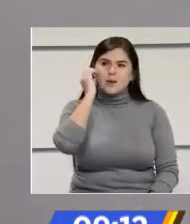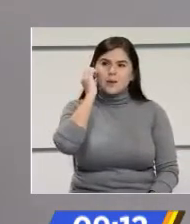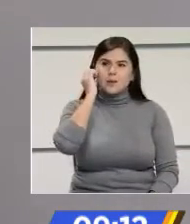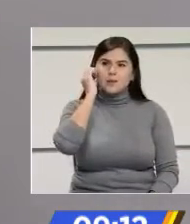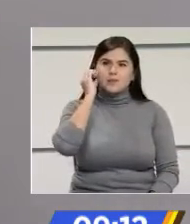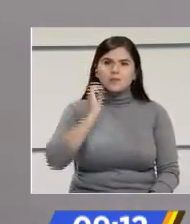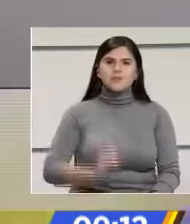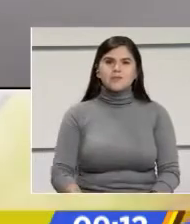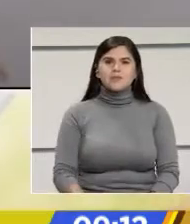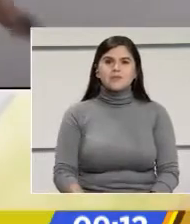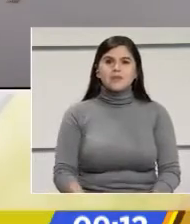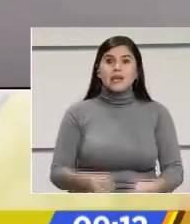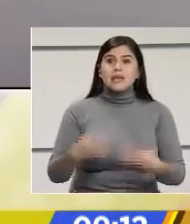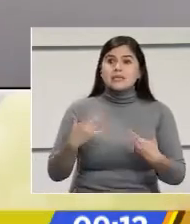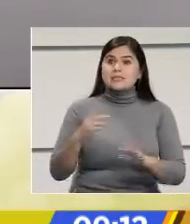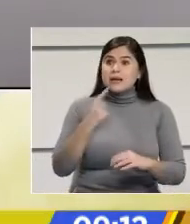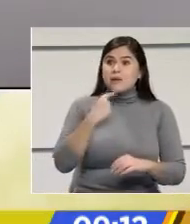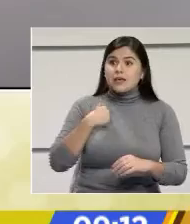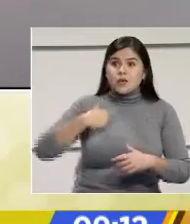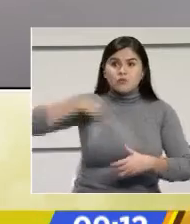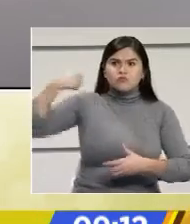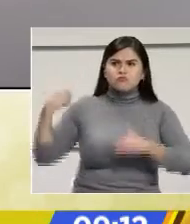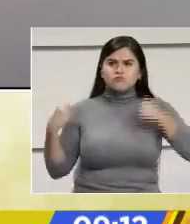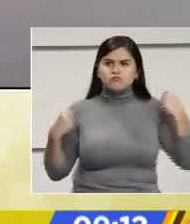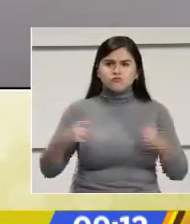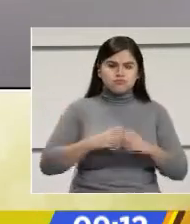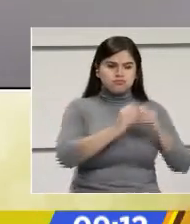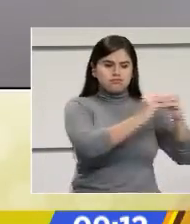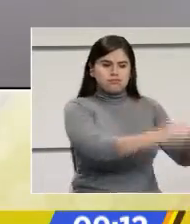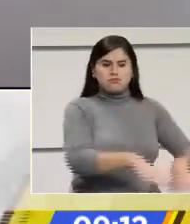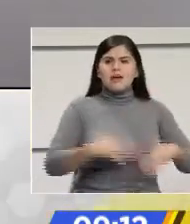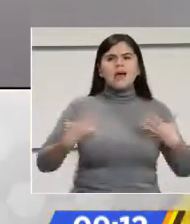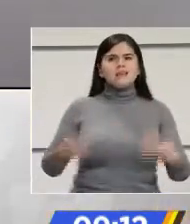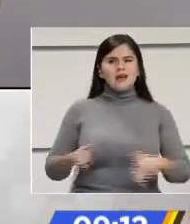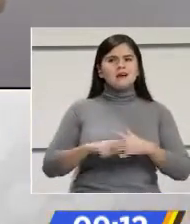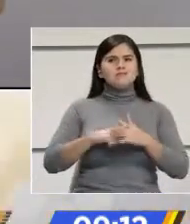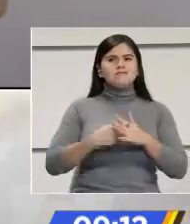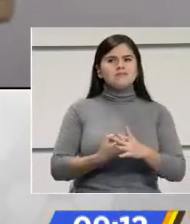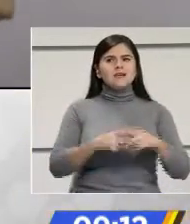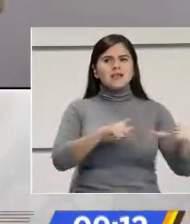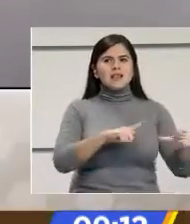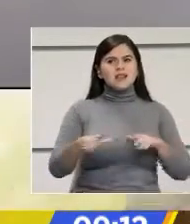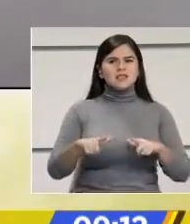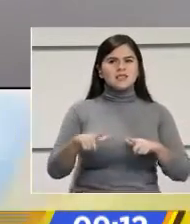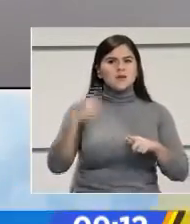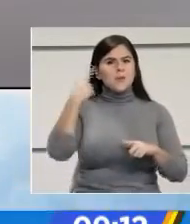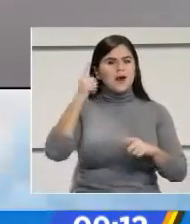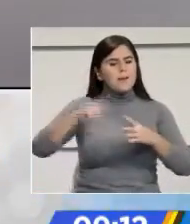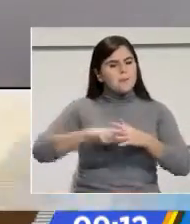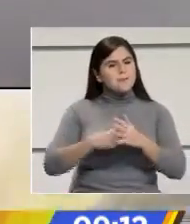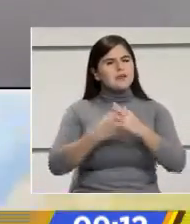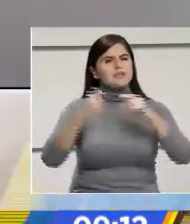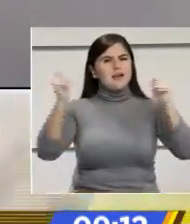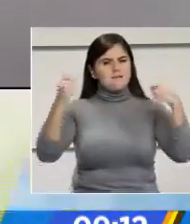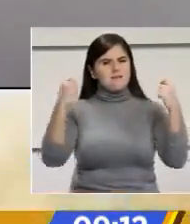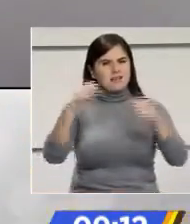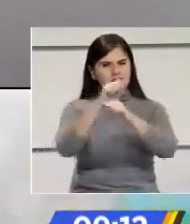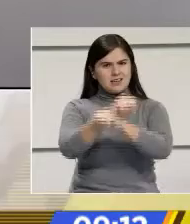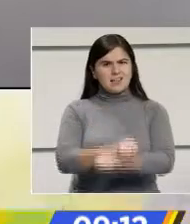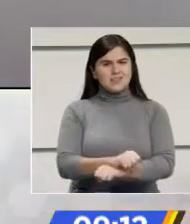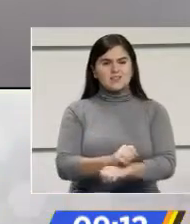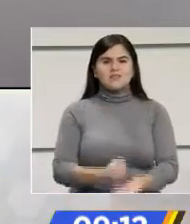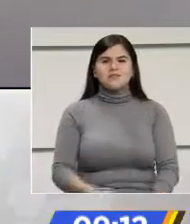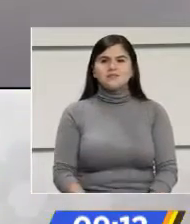quedara así completamente bien pues preparado para empezar la fiesta tradicional. Pero